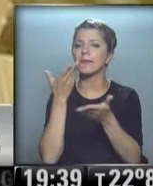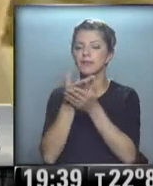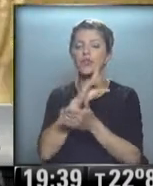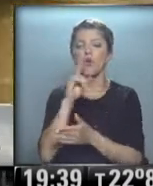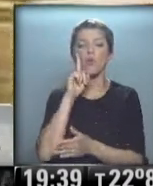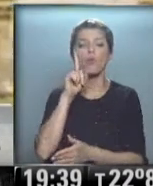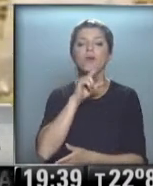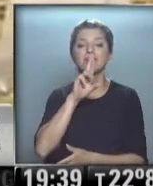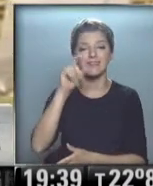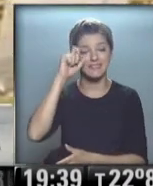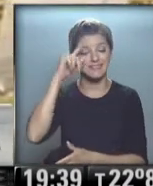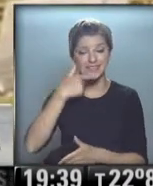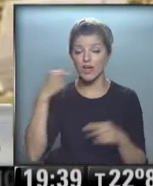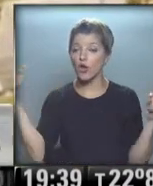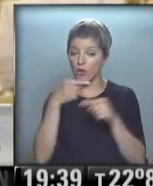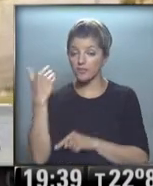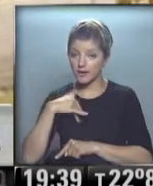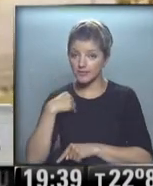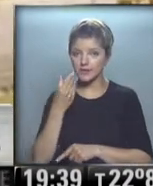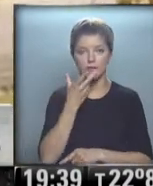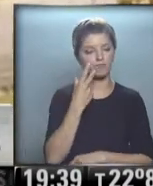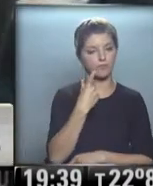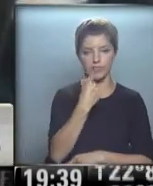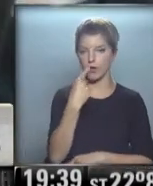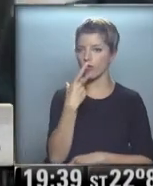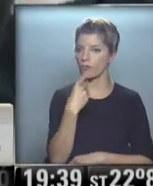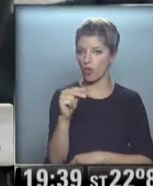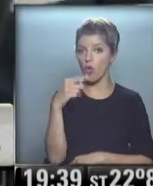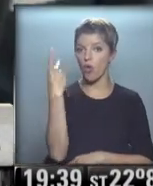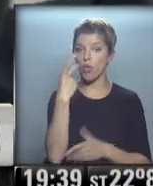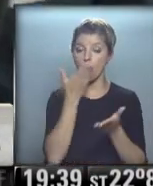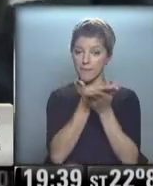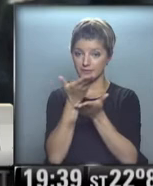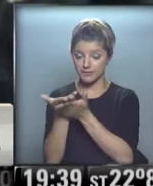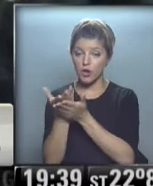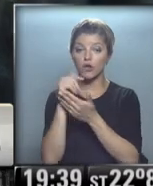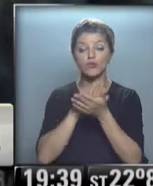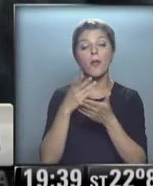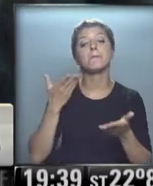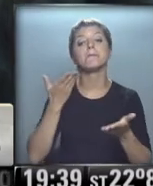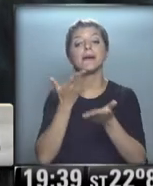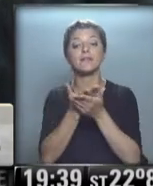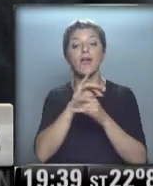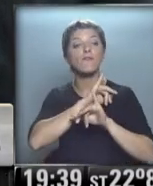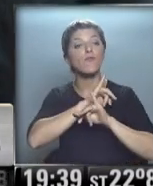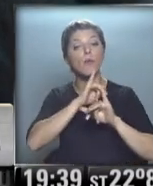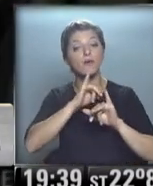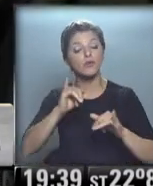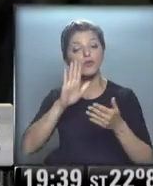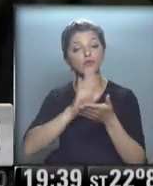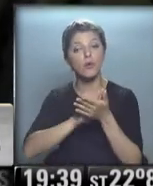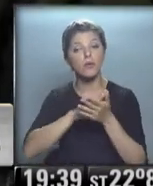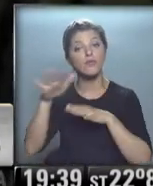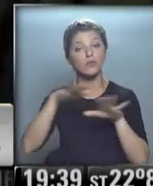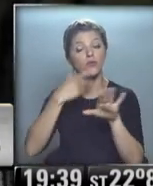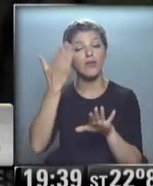República Argentina. El magistrado rechazó, como decíamos, dos presentaciones en relación con un pedido de información y sobre la consideración